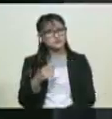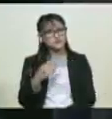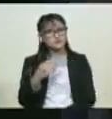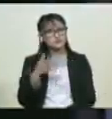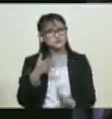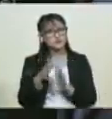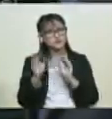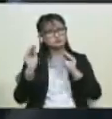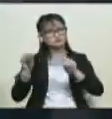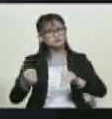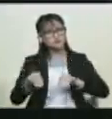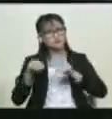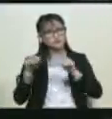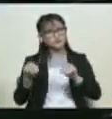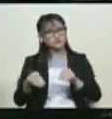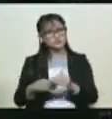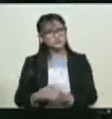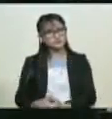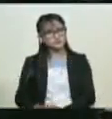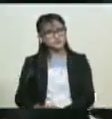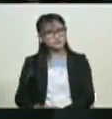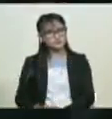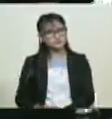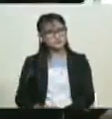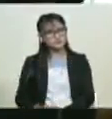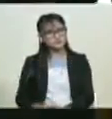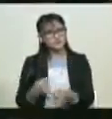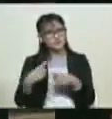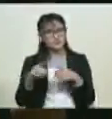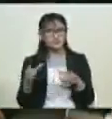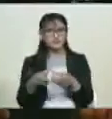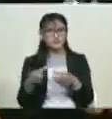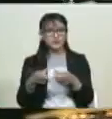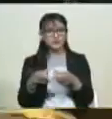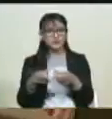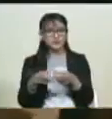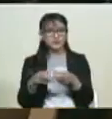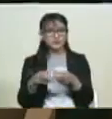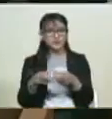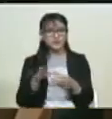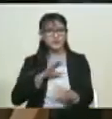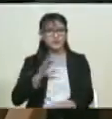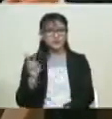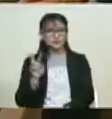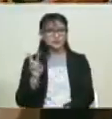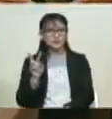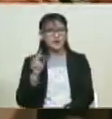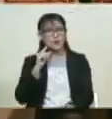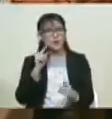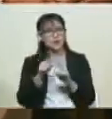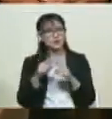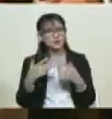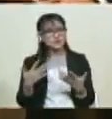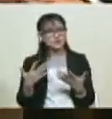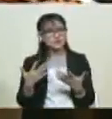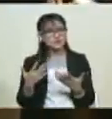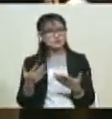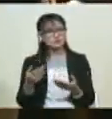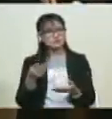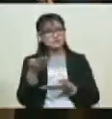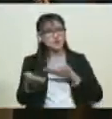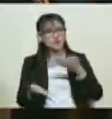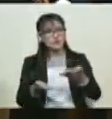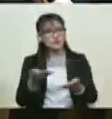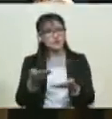al llamado que él ha hecho a los diversos sectores del país con el propósito de recibir aportes